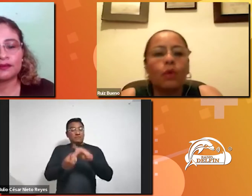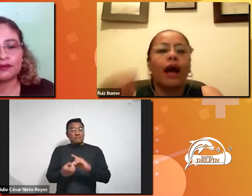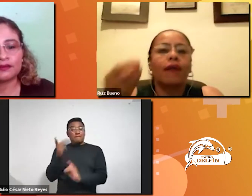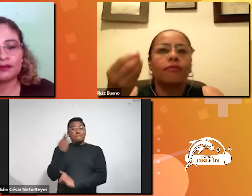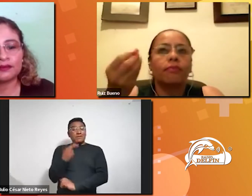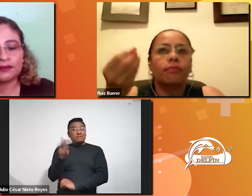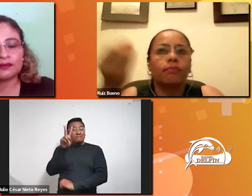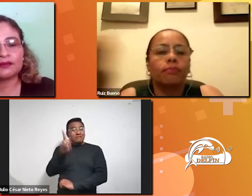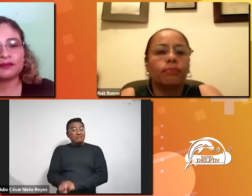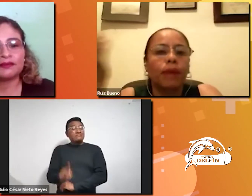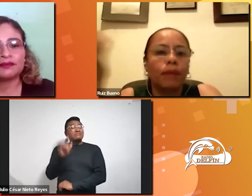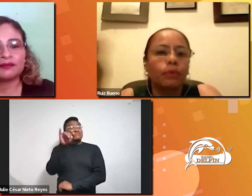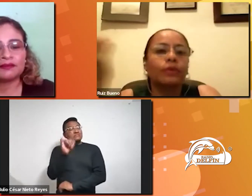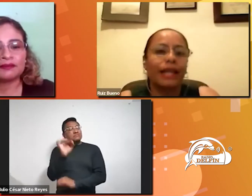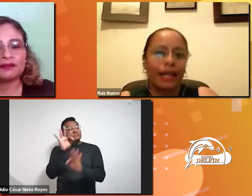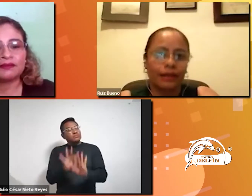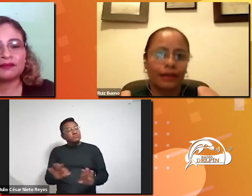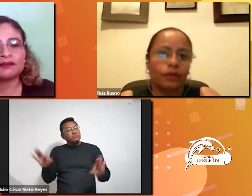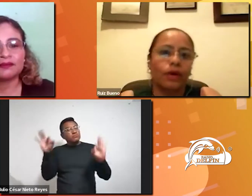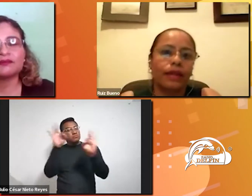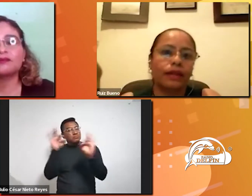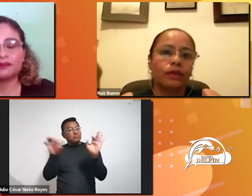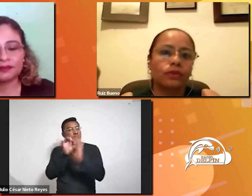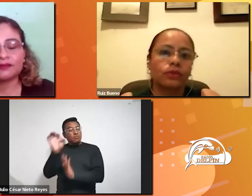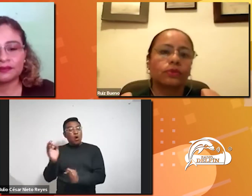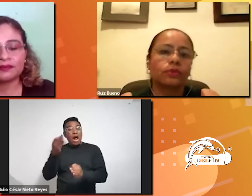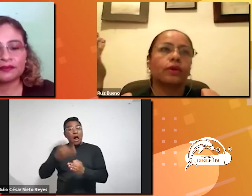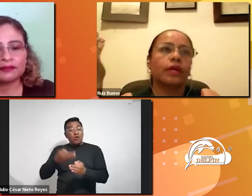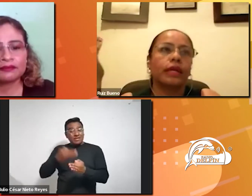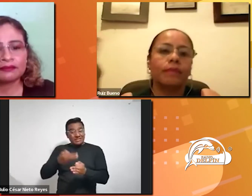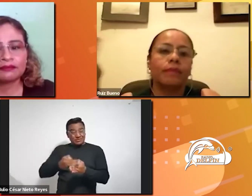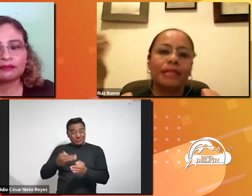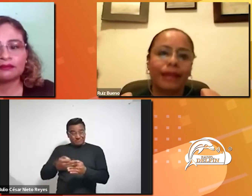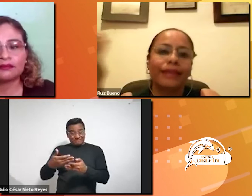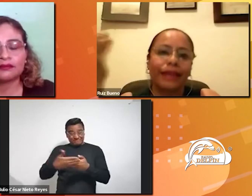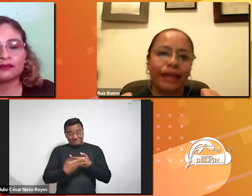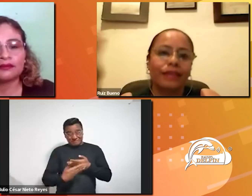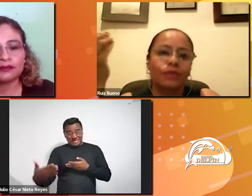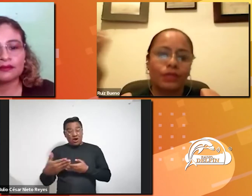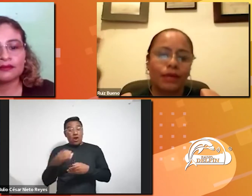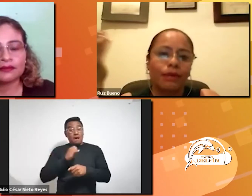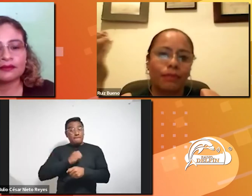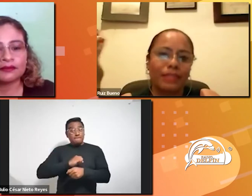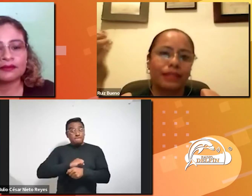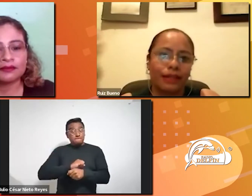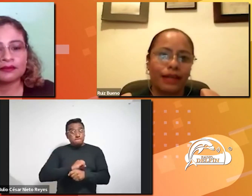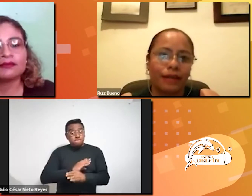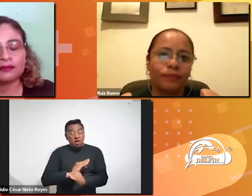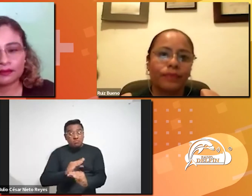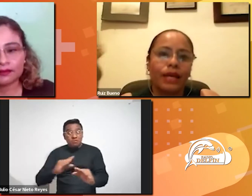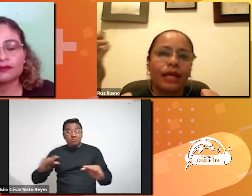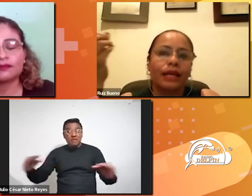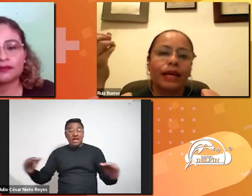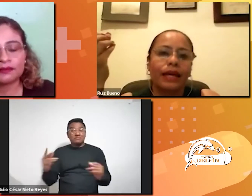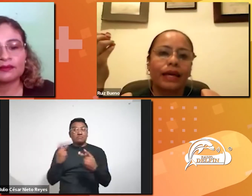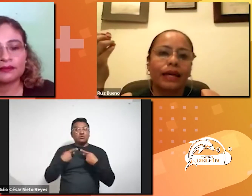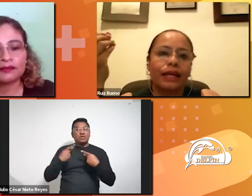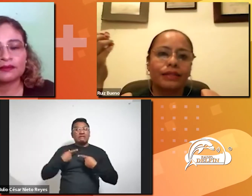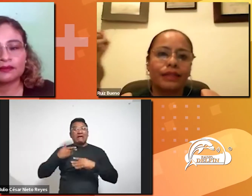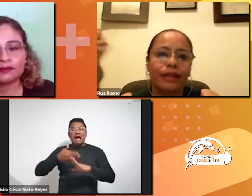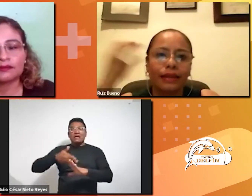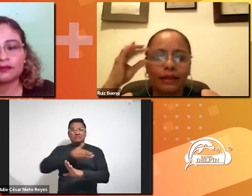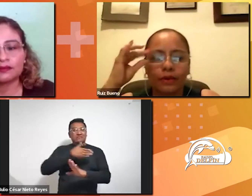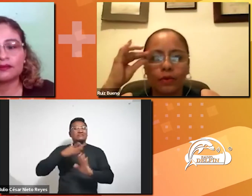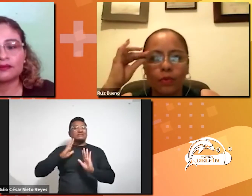habido a apuntalar, ¿no?, a darnos el mensaje de que esto estaba presente ya, que